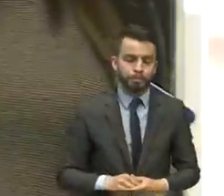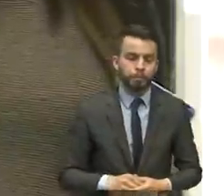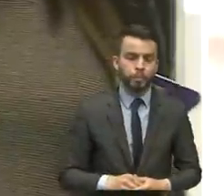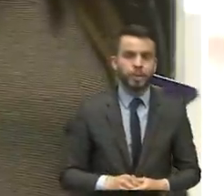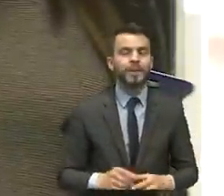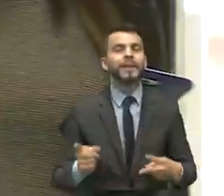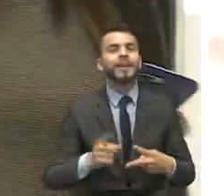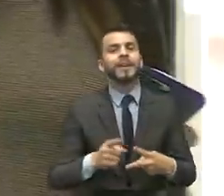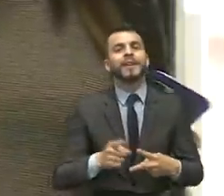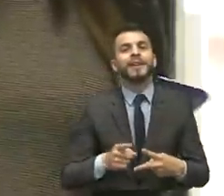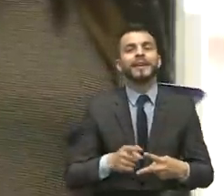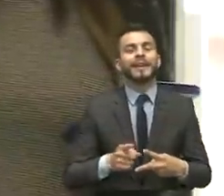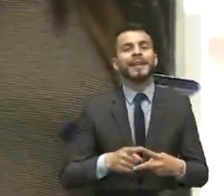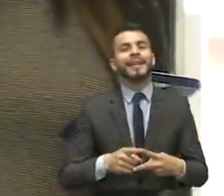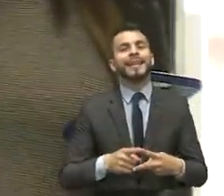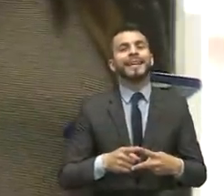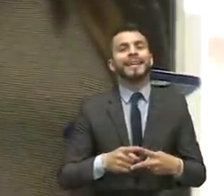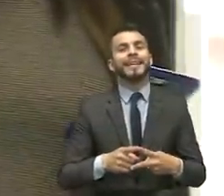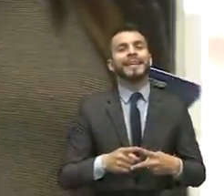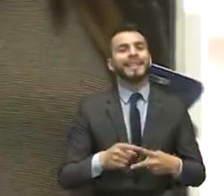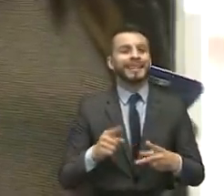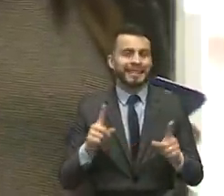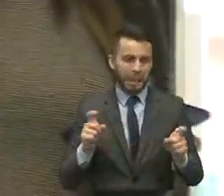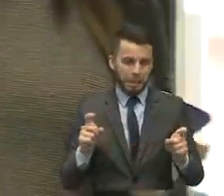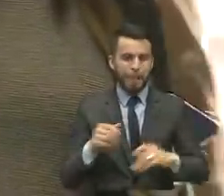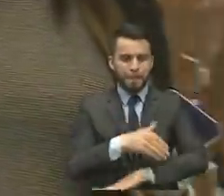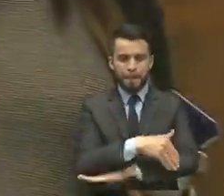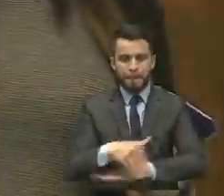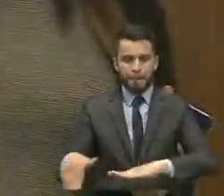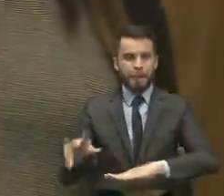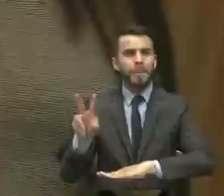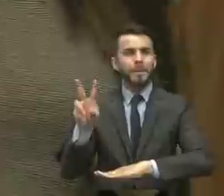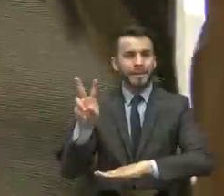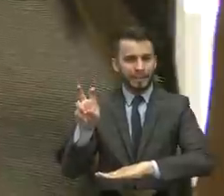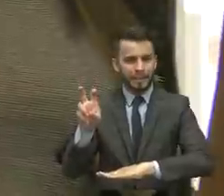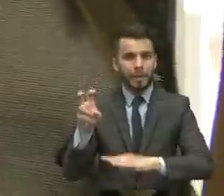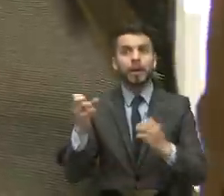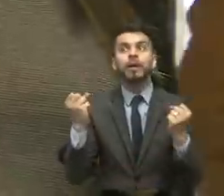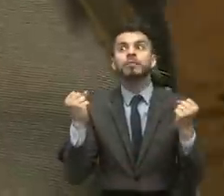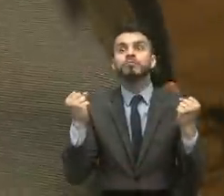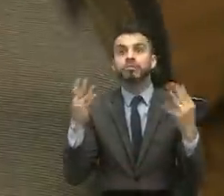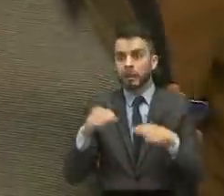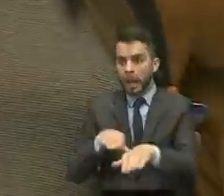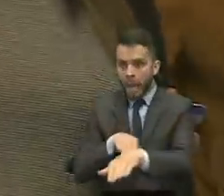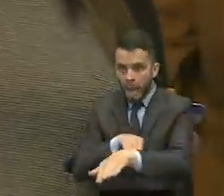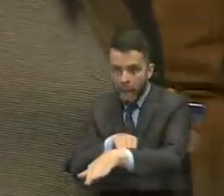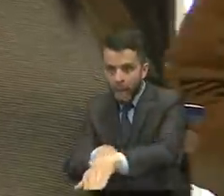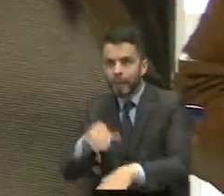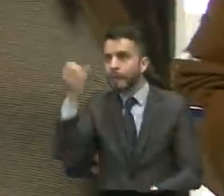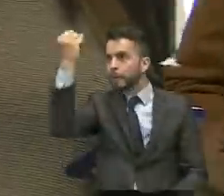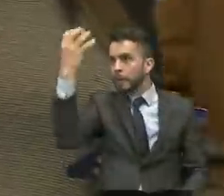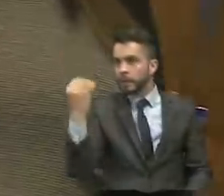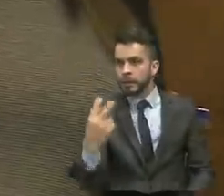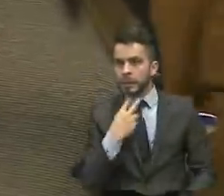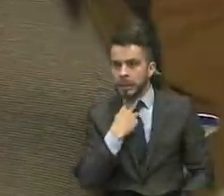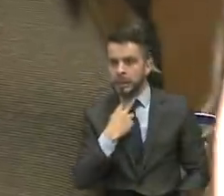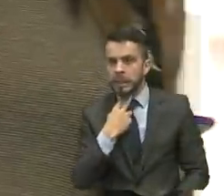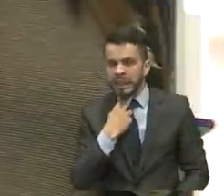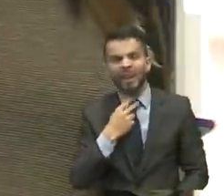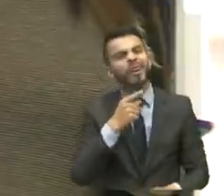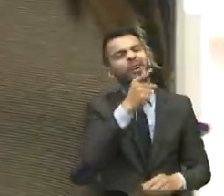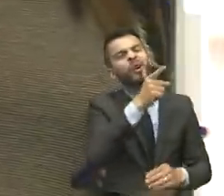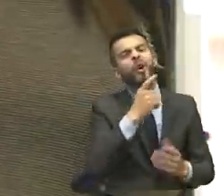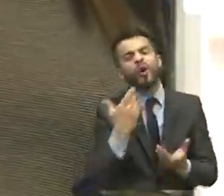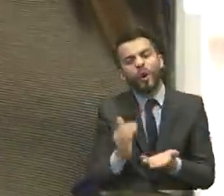los mayores trancones son provocados por ese corredor por el elevado número de semáforos. ¿Cómo se mejoraría esta situación con la